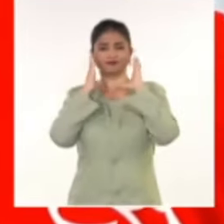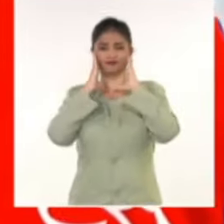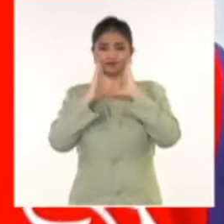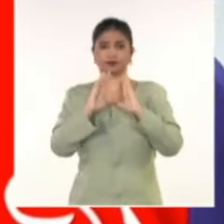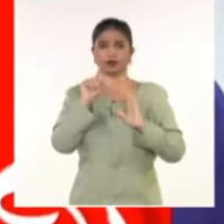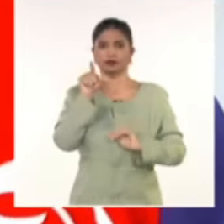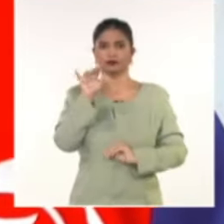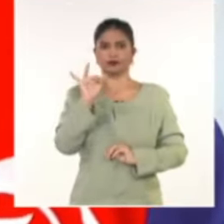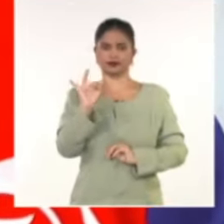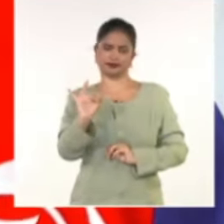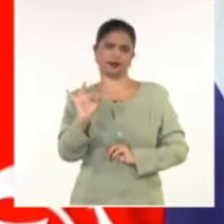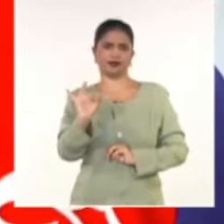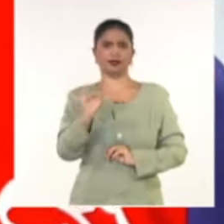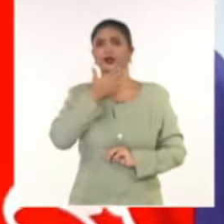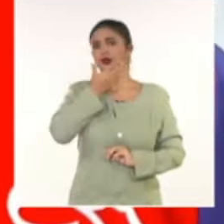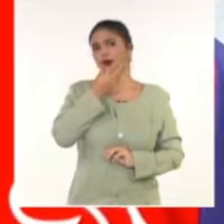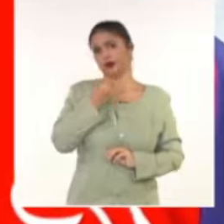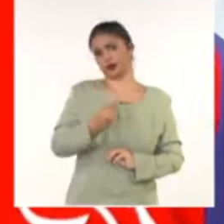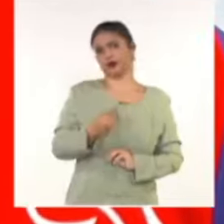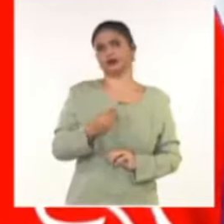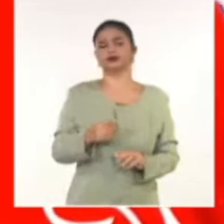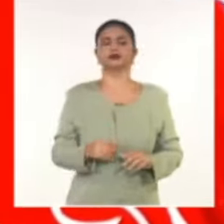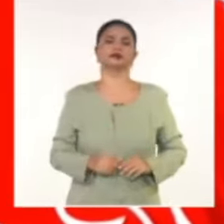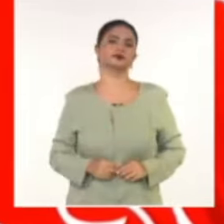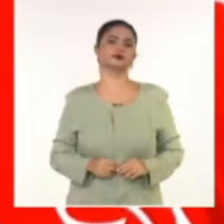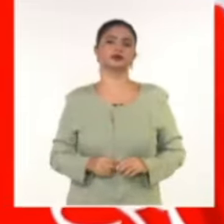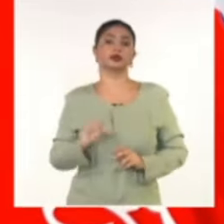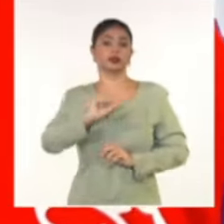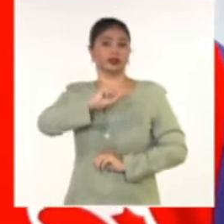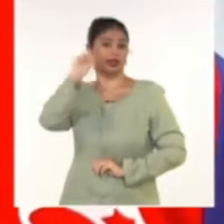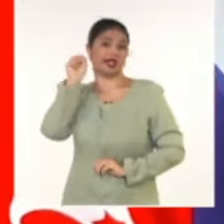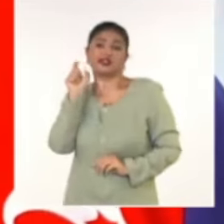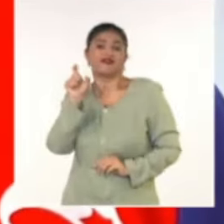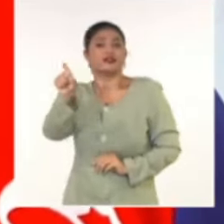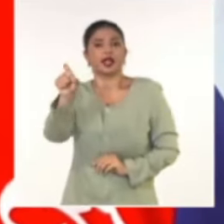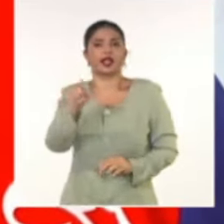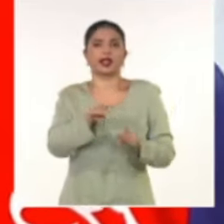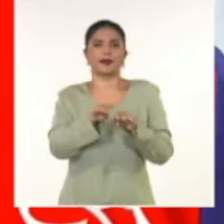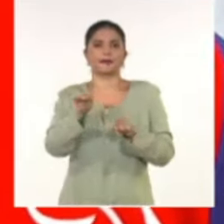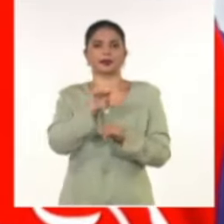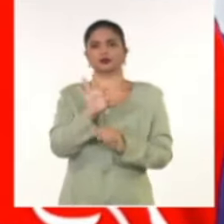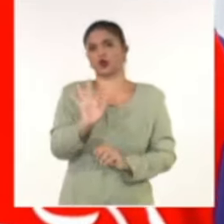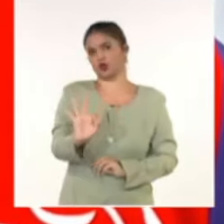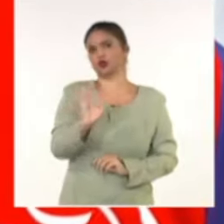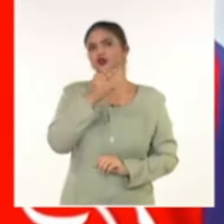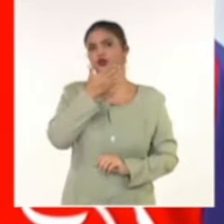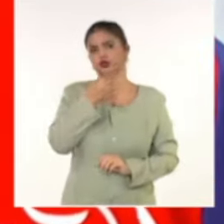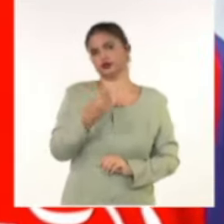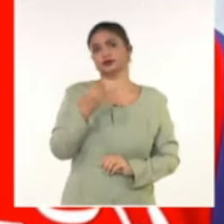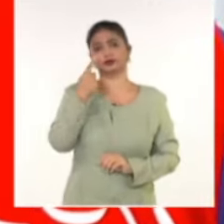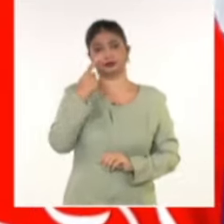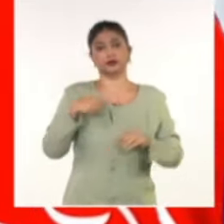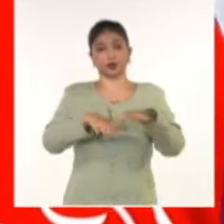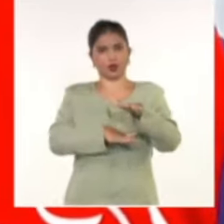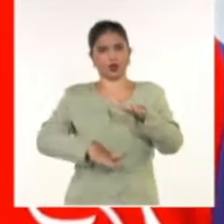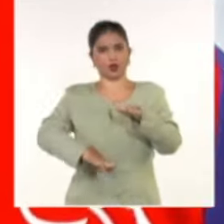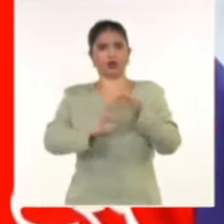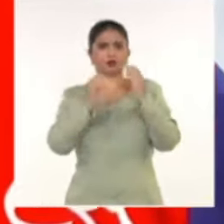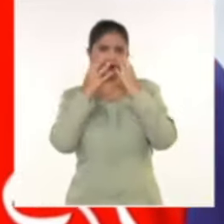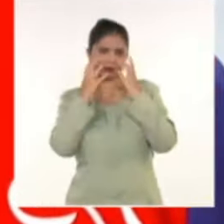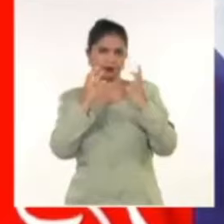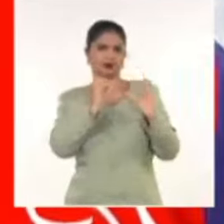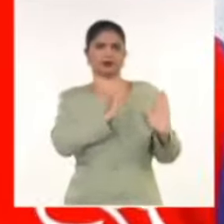sobrepasado las 90 y 91 millas más de 8 muchachos. Es decir, que se está viendo una base importante principalmente para las